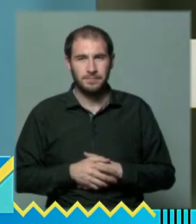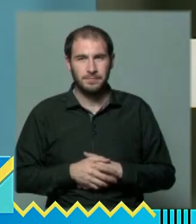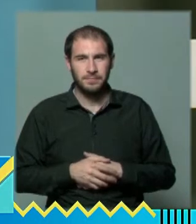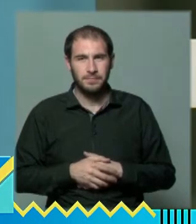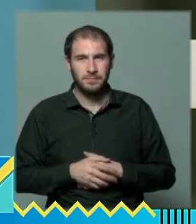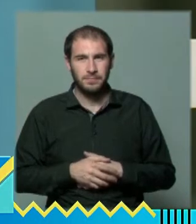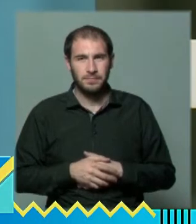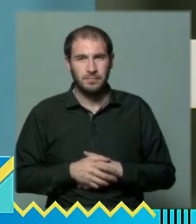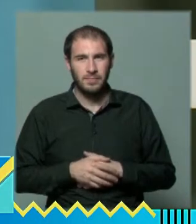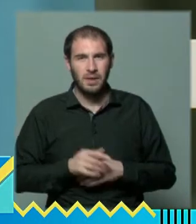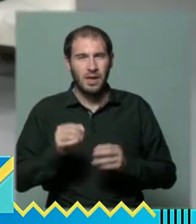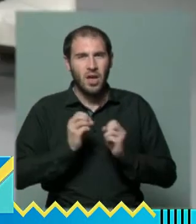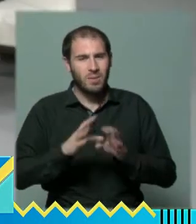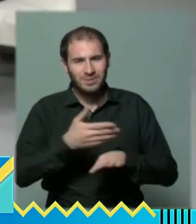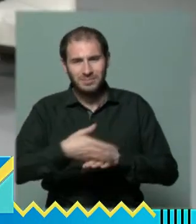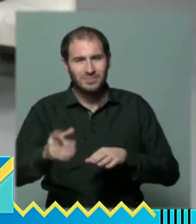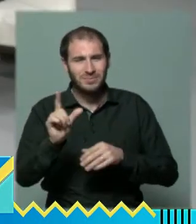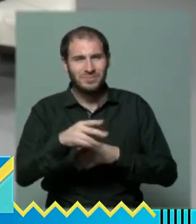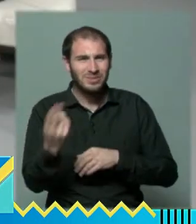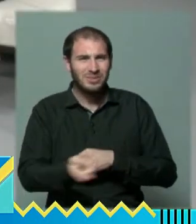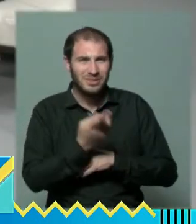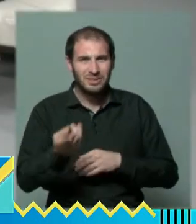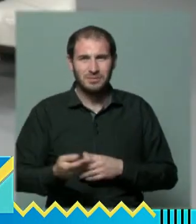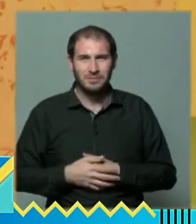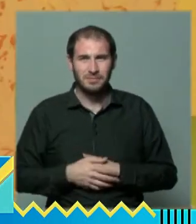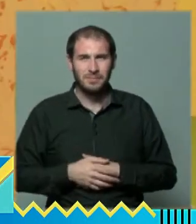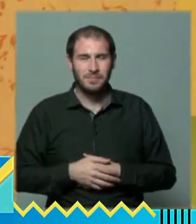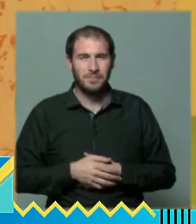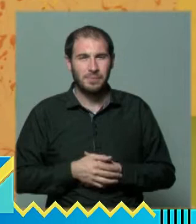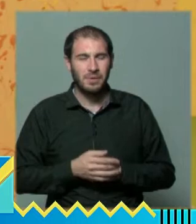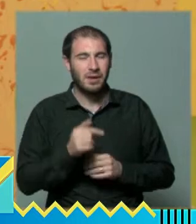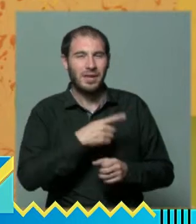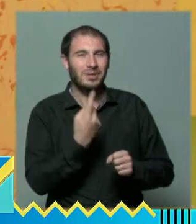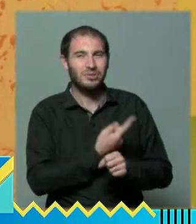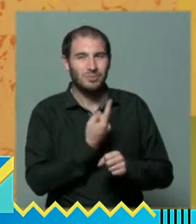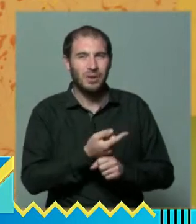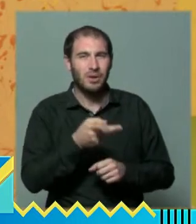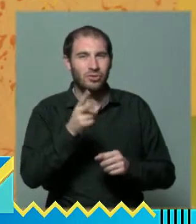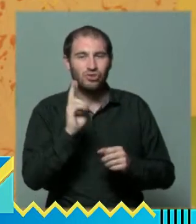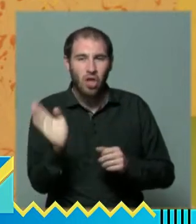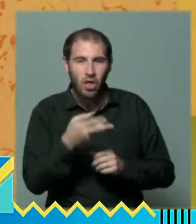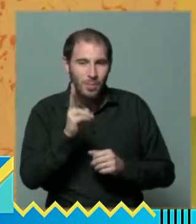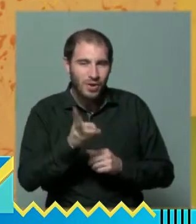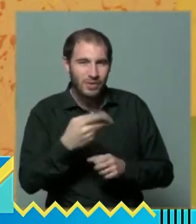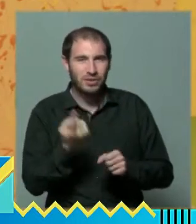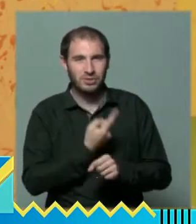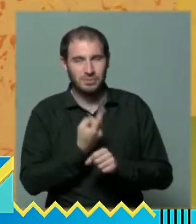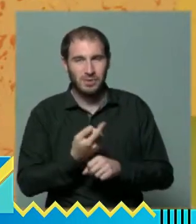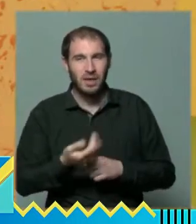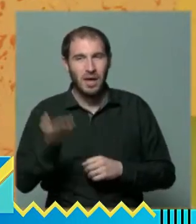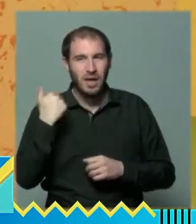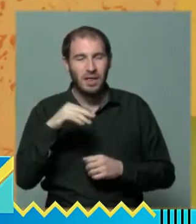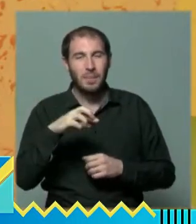tiene mucha aplicación. Sí, no sirve de mucho. Y de hecho no se puede prohibir todo. Esto ya lo decía